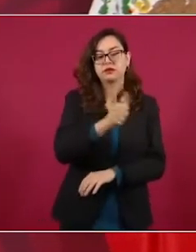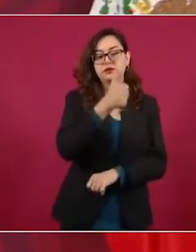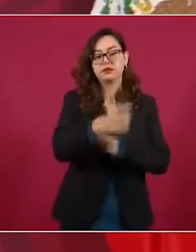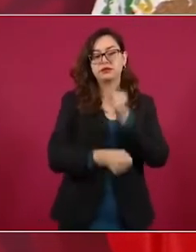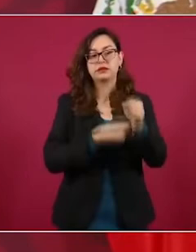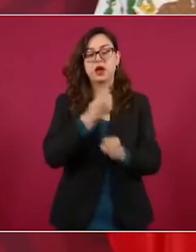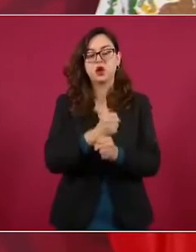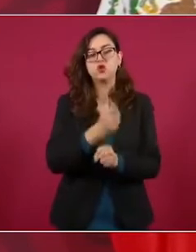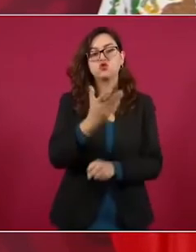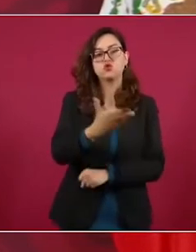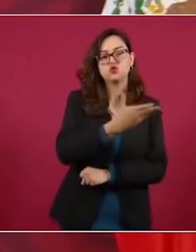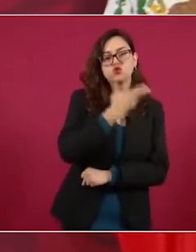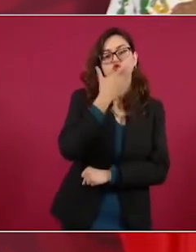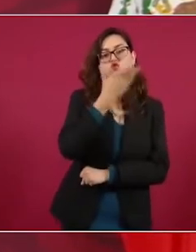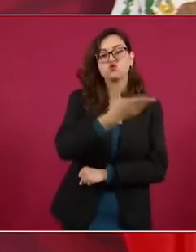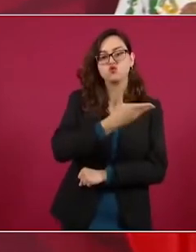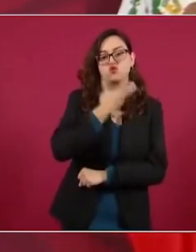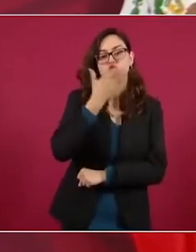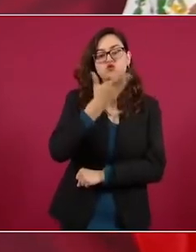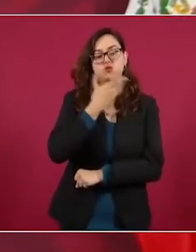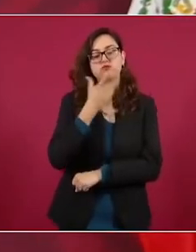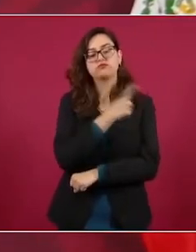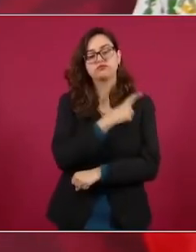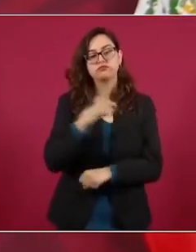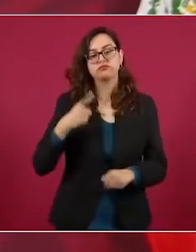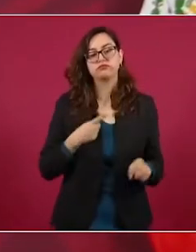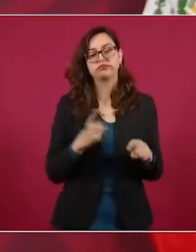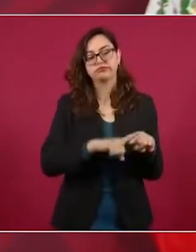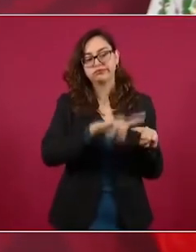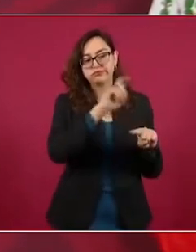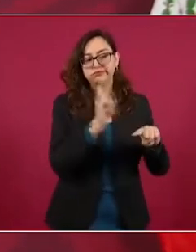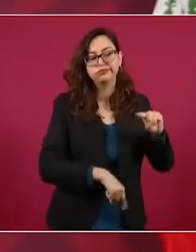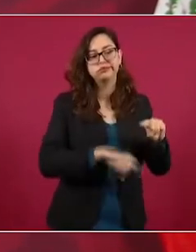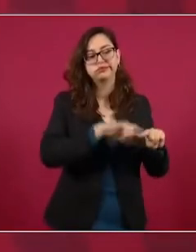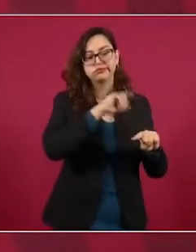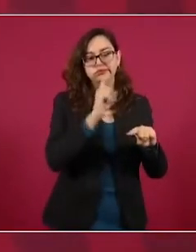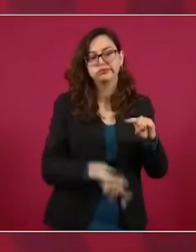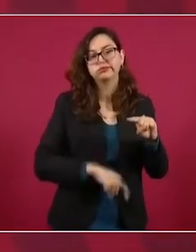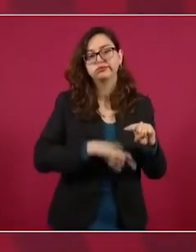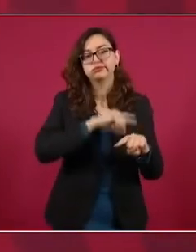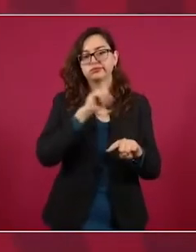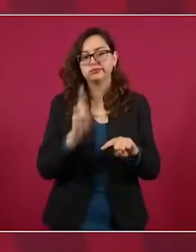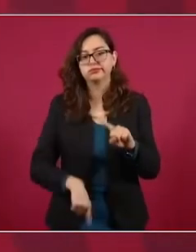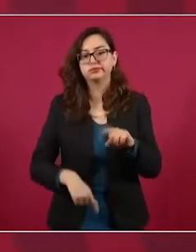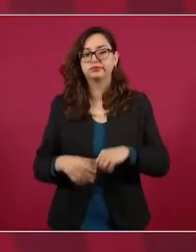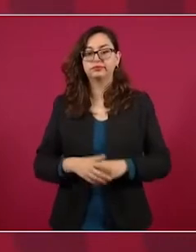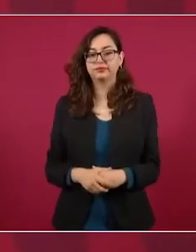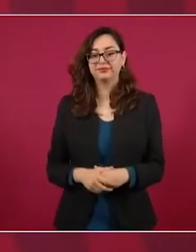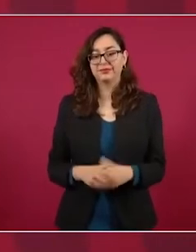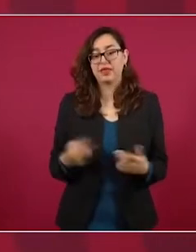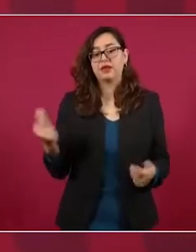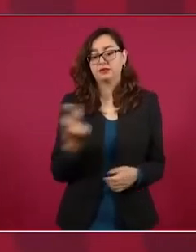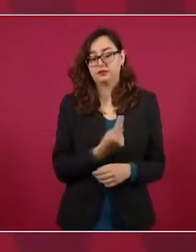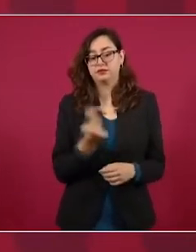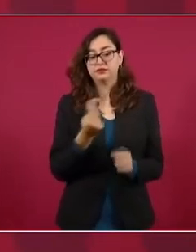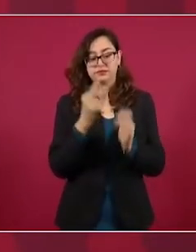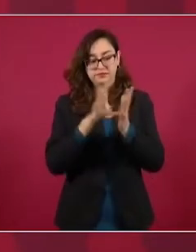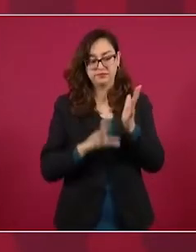Pues no se puede, tiene que ser con reformas constitucionales y se tiene